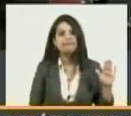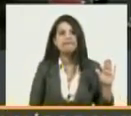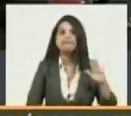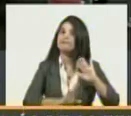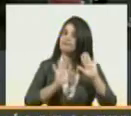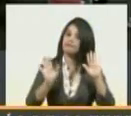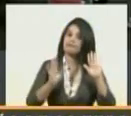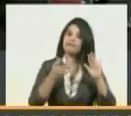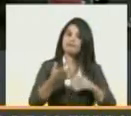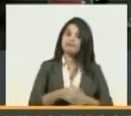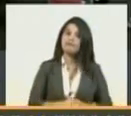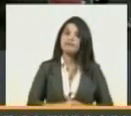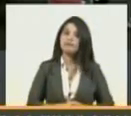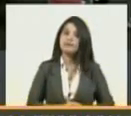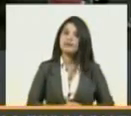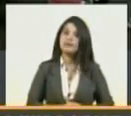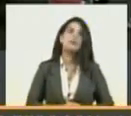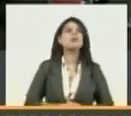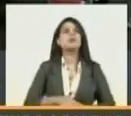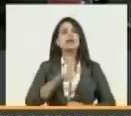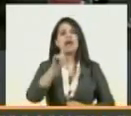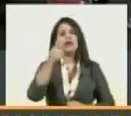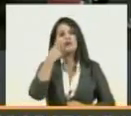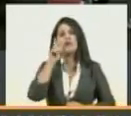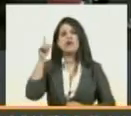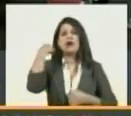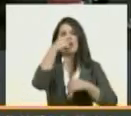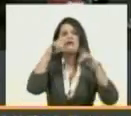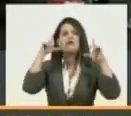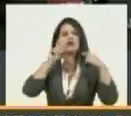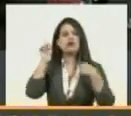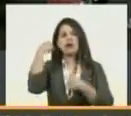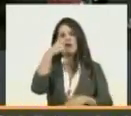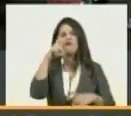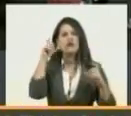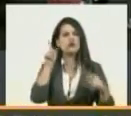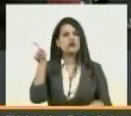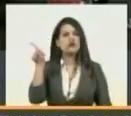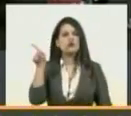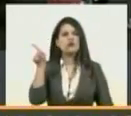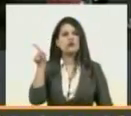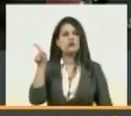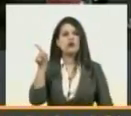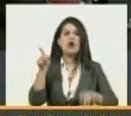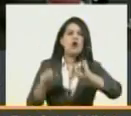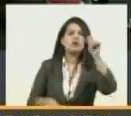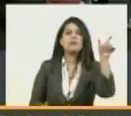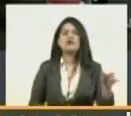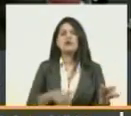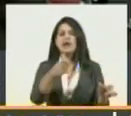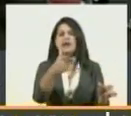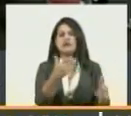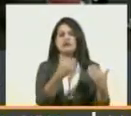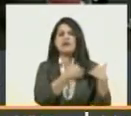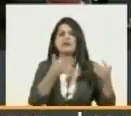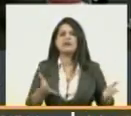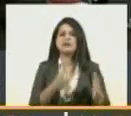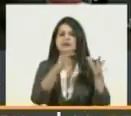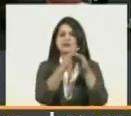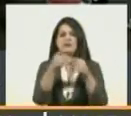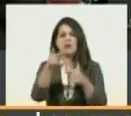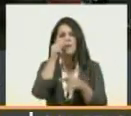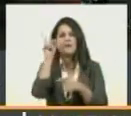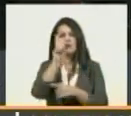Allí, en esas caras, por cierto, no está otra de las articuladoras de este plan de intervención y tutelaje